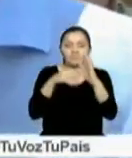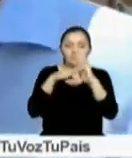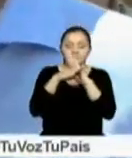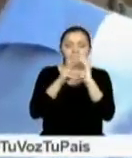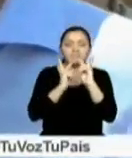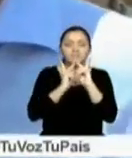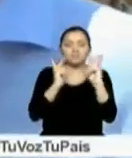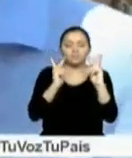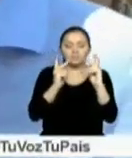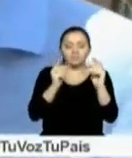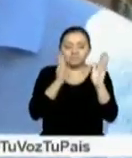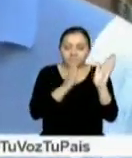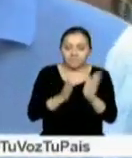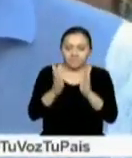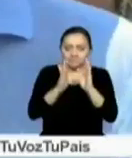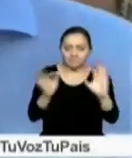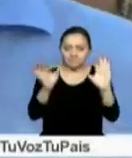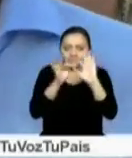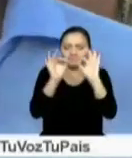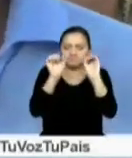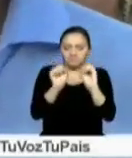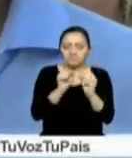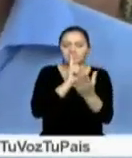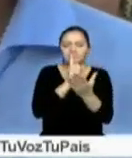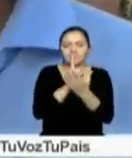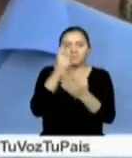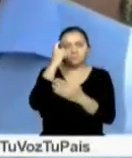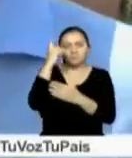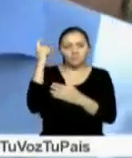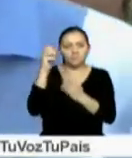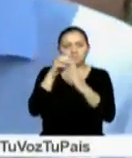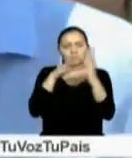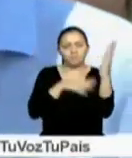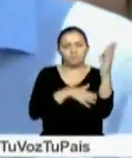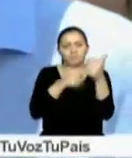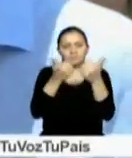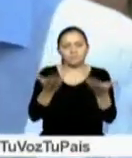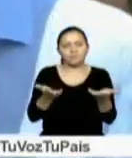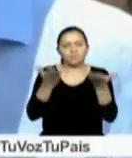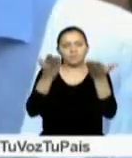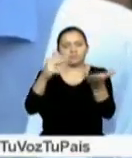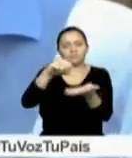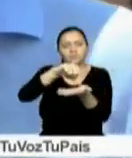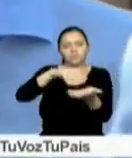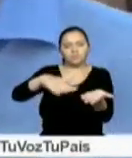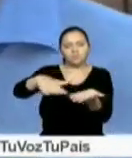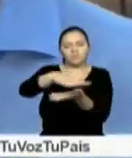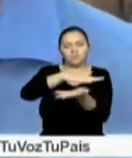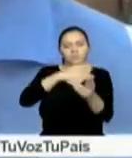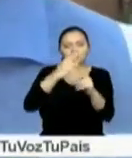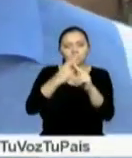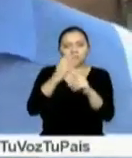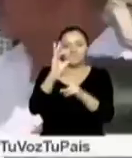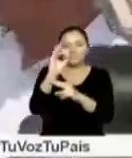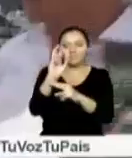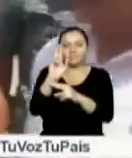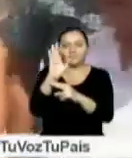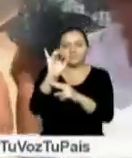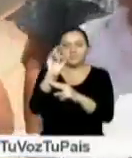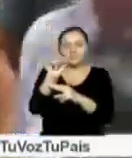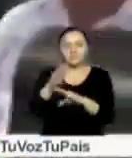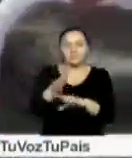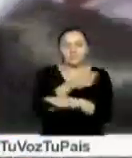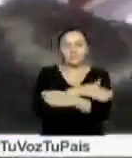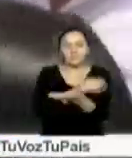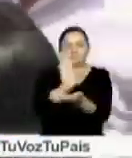estructuradamente muy planificadas ser realidad tremendo proyecto inmobiliario en medio en medio del portín un sector antes olvidado